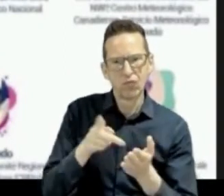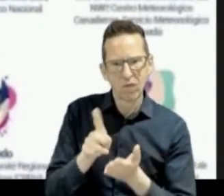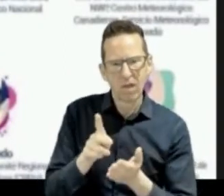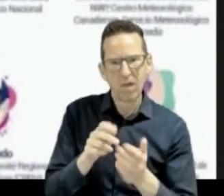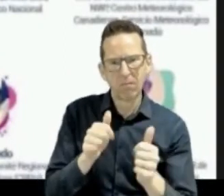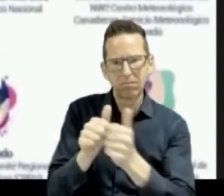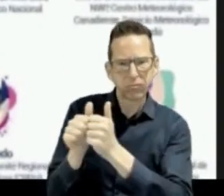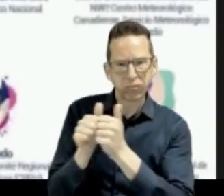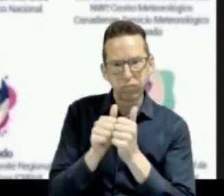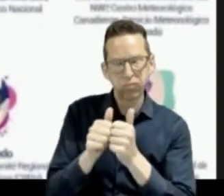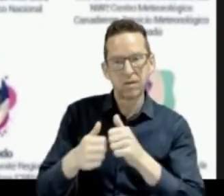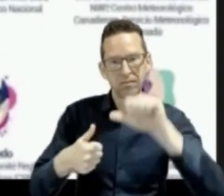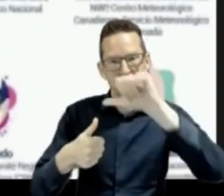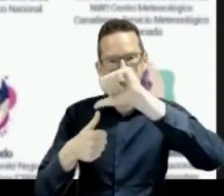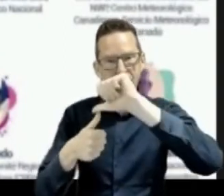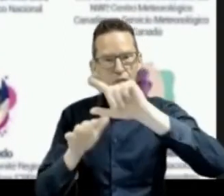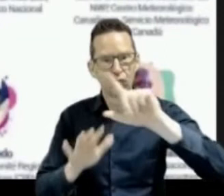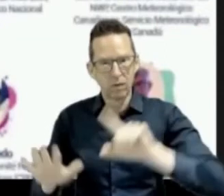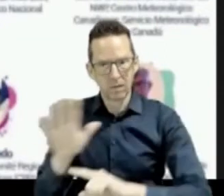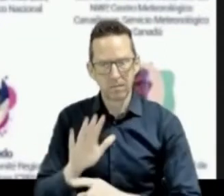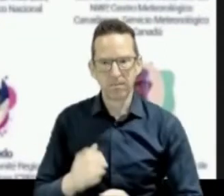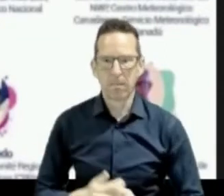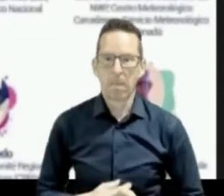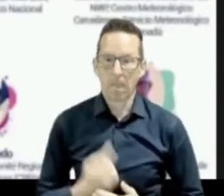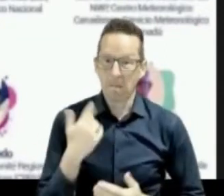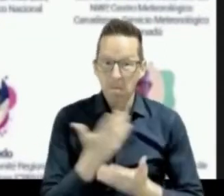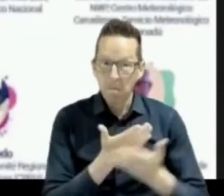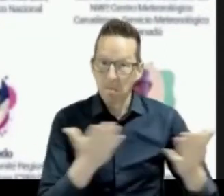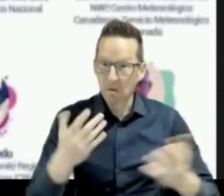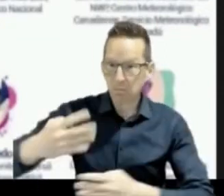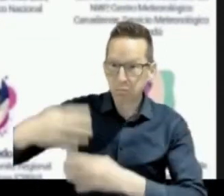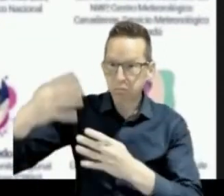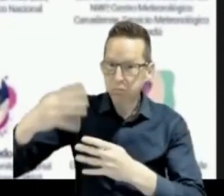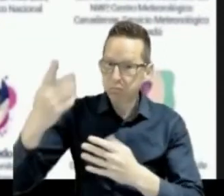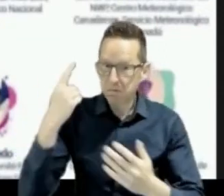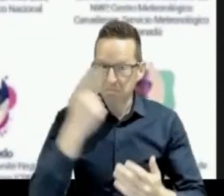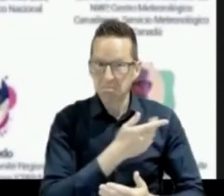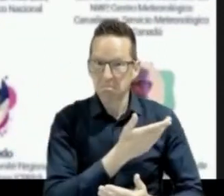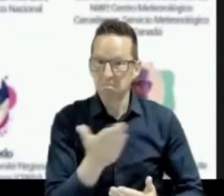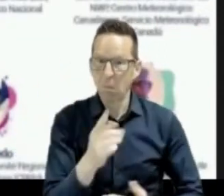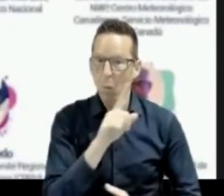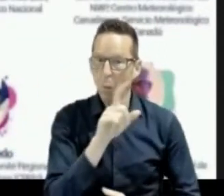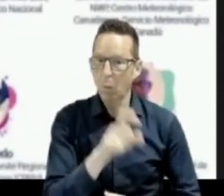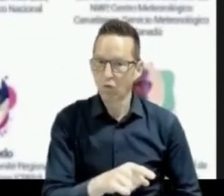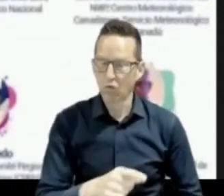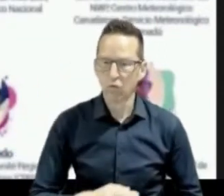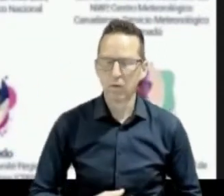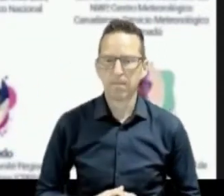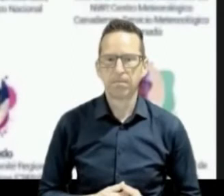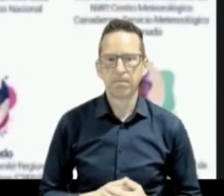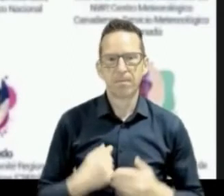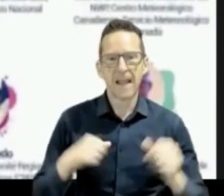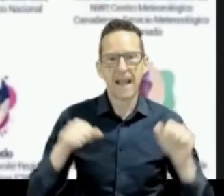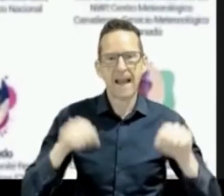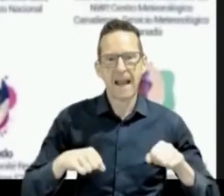es un ejemplo de que se puede seguir avanzando en la cooperación internacional tan necesaria para enfrentar retos